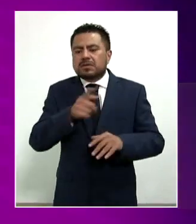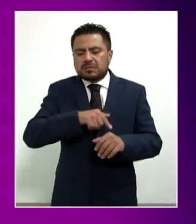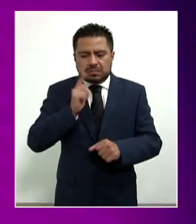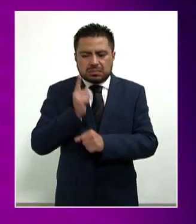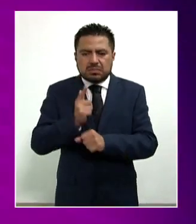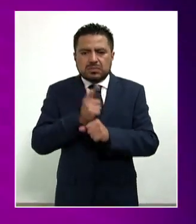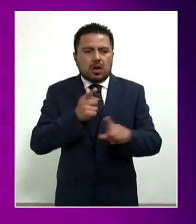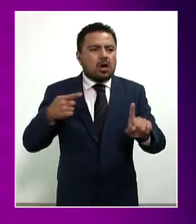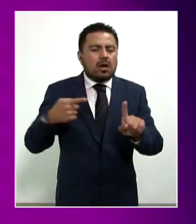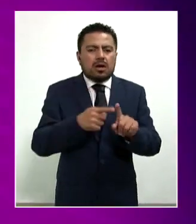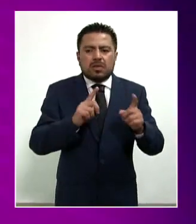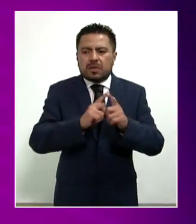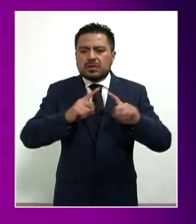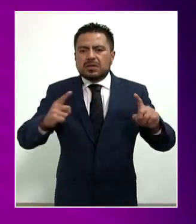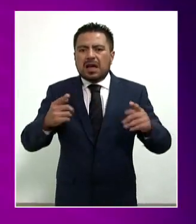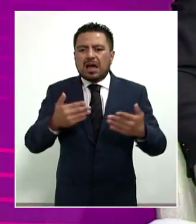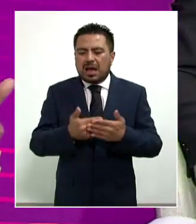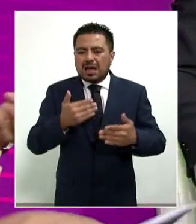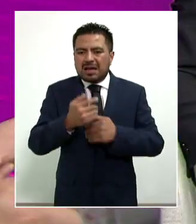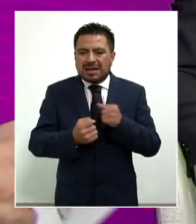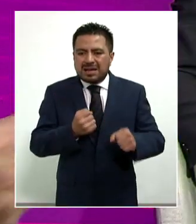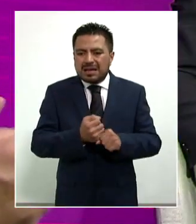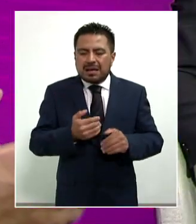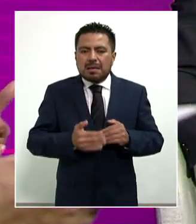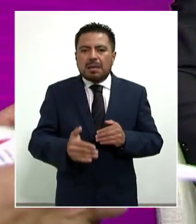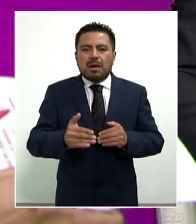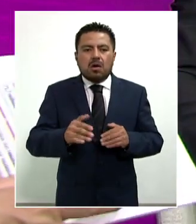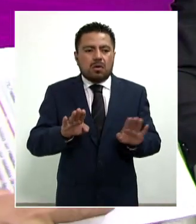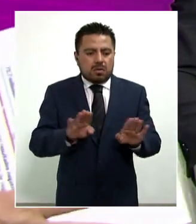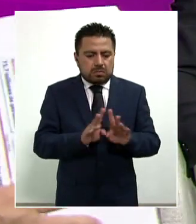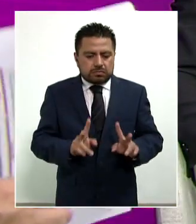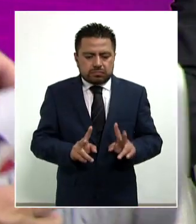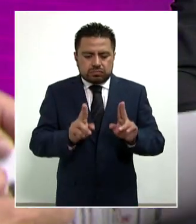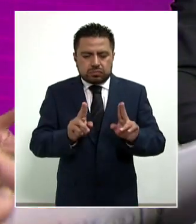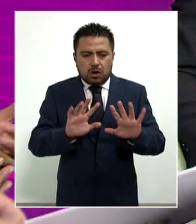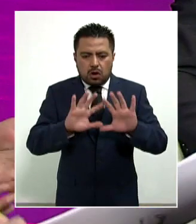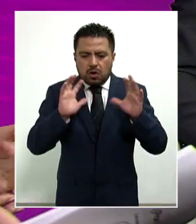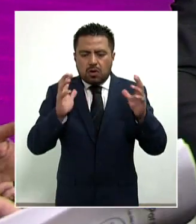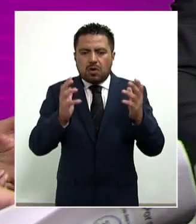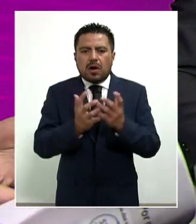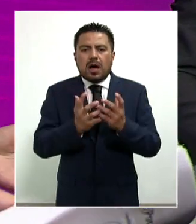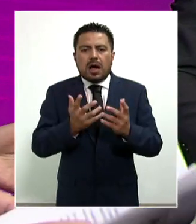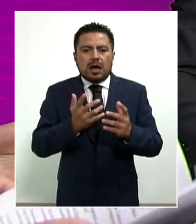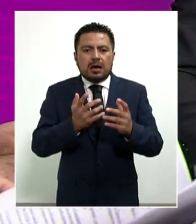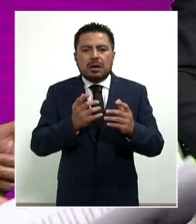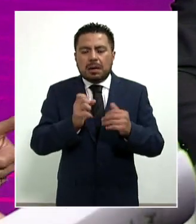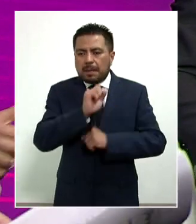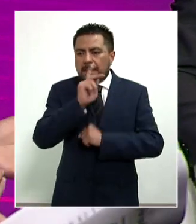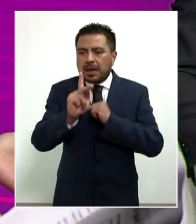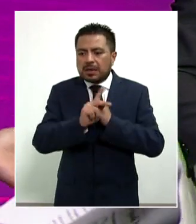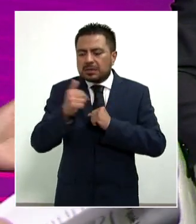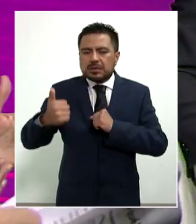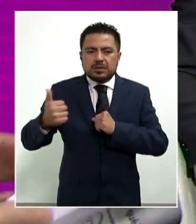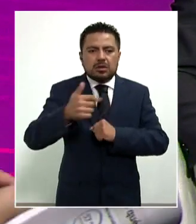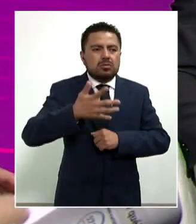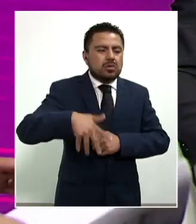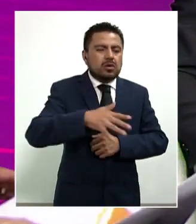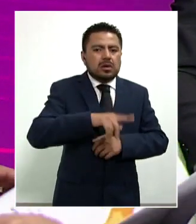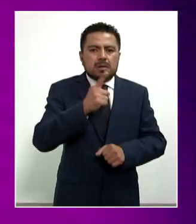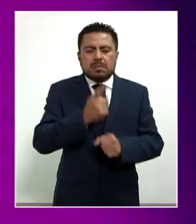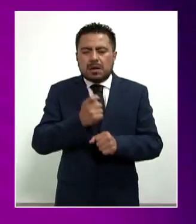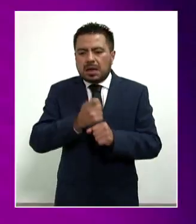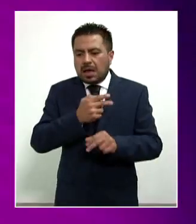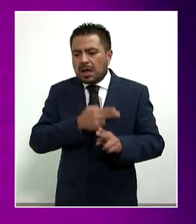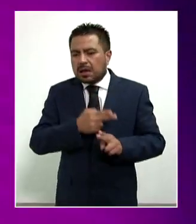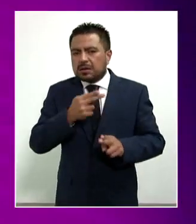los Objetivos de Desarrollo del Milenio, que era la pauta de desarrollo global que los estados buscaron primero hasta